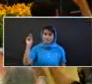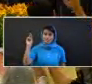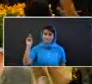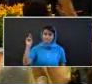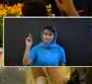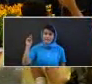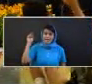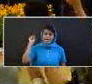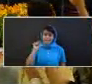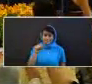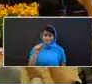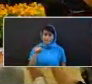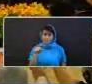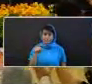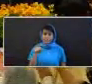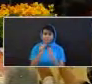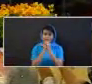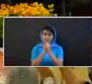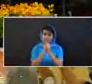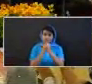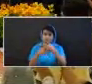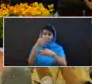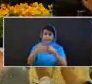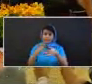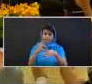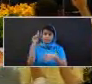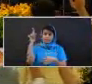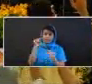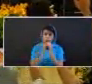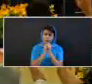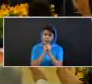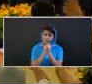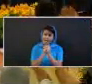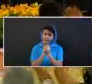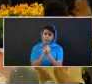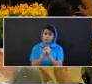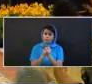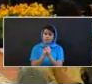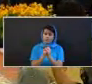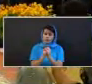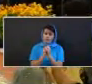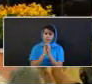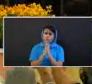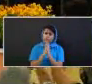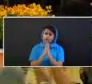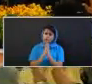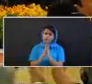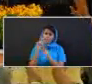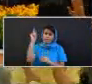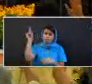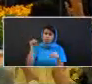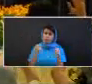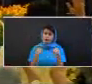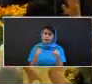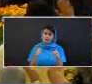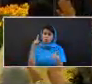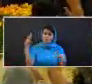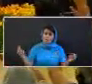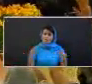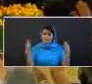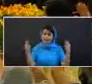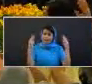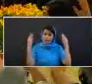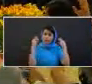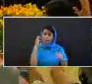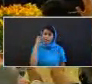estas peticiones delante de ti, suplicándote, papito lindo, por favor, que tú obres un milagro, Padre.